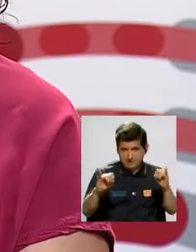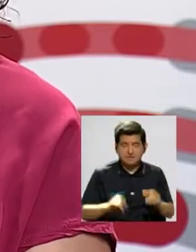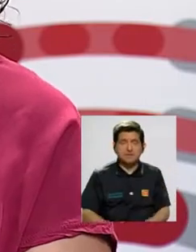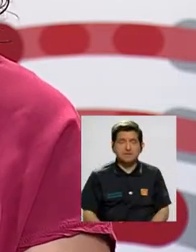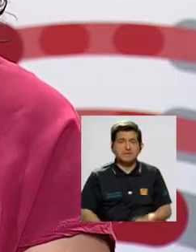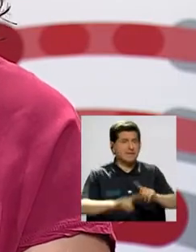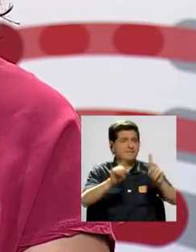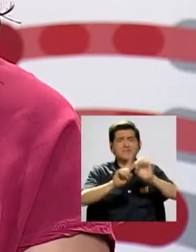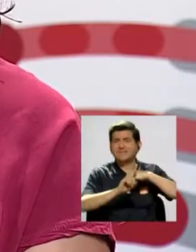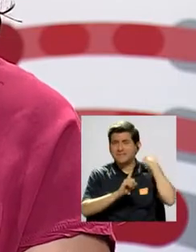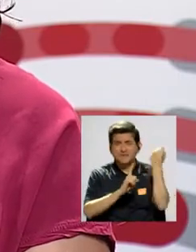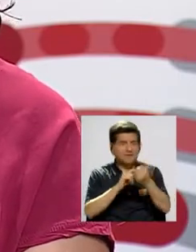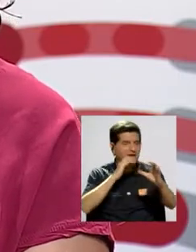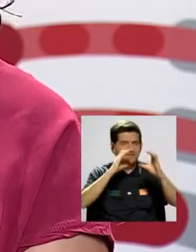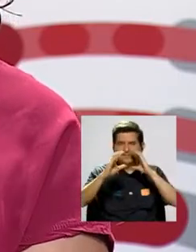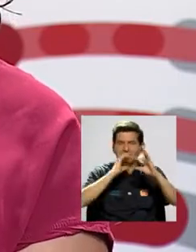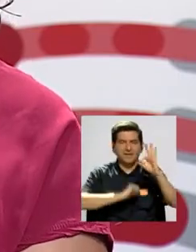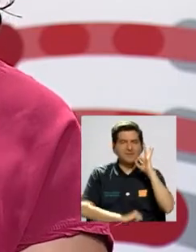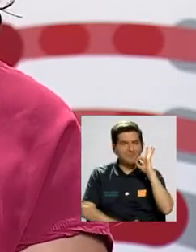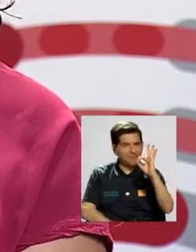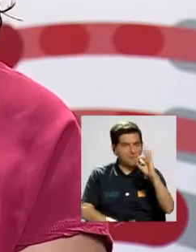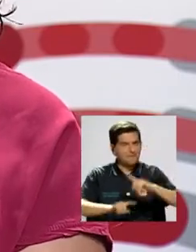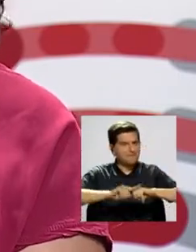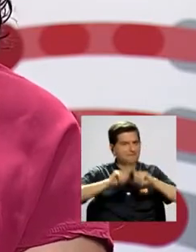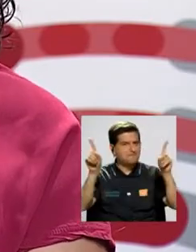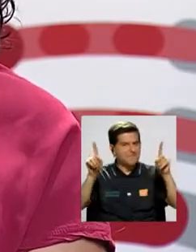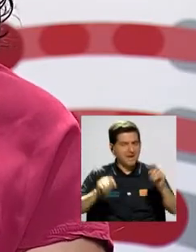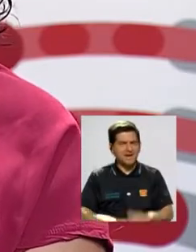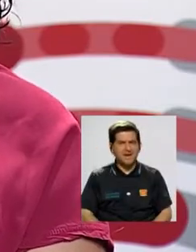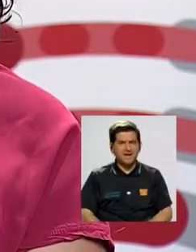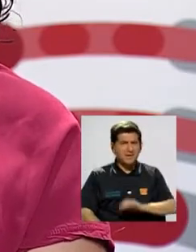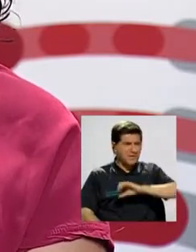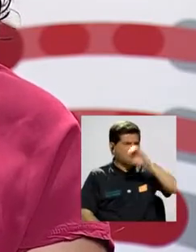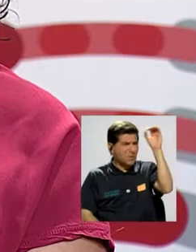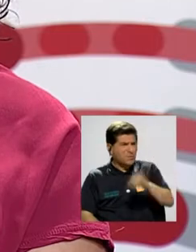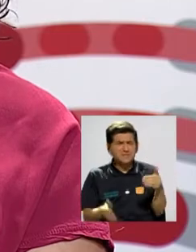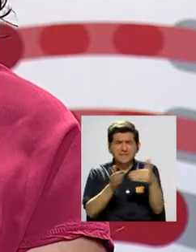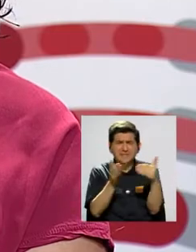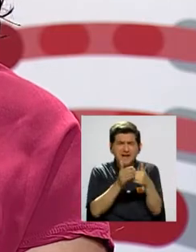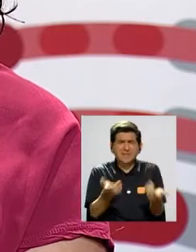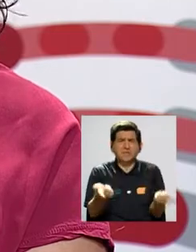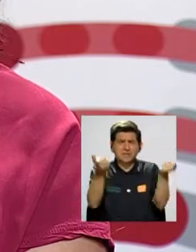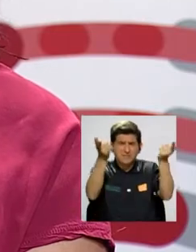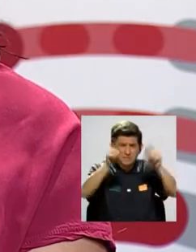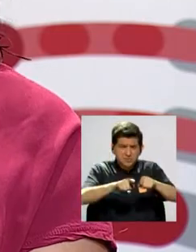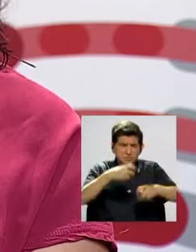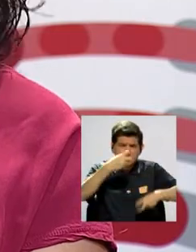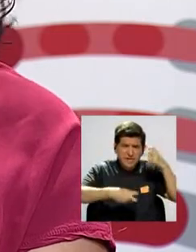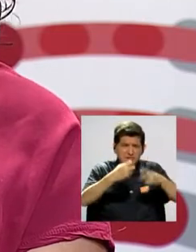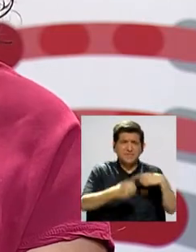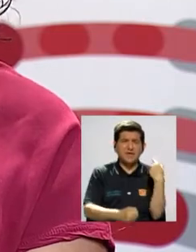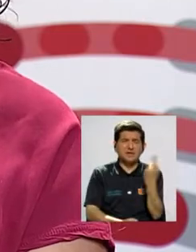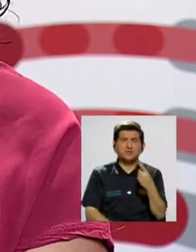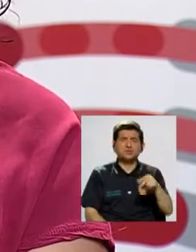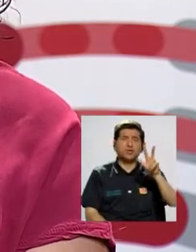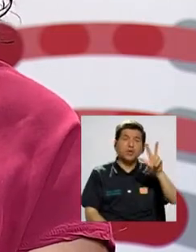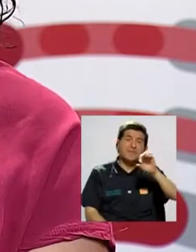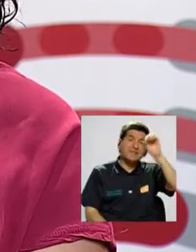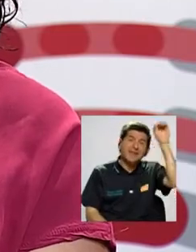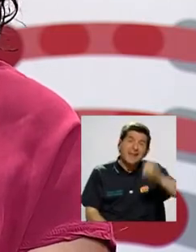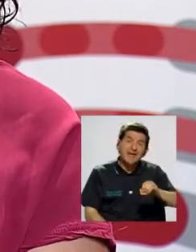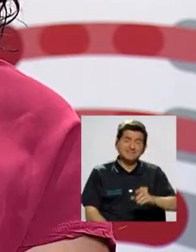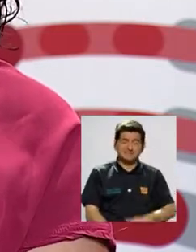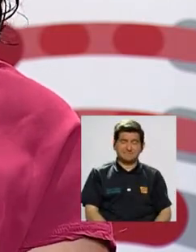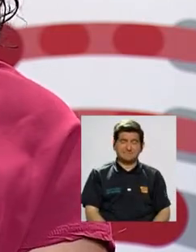serie de factores que no se comunican bien. Pero lo otro, el porcentaje de reincidencia de estas personas es de tan solo el